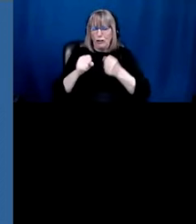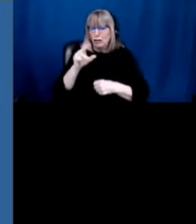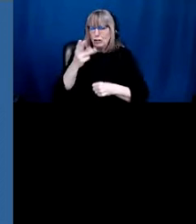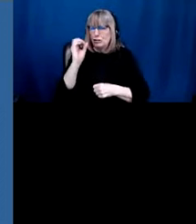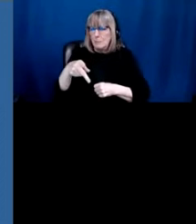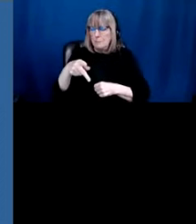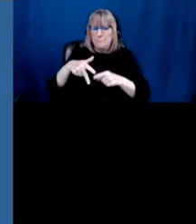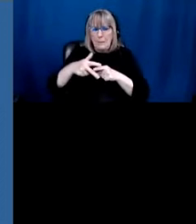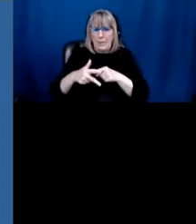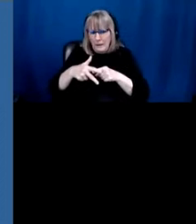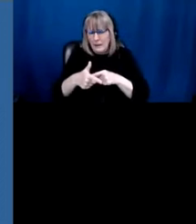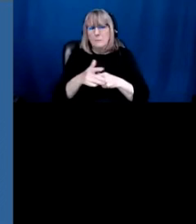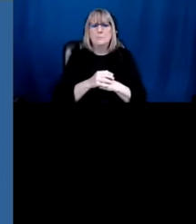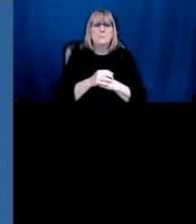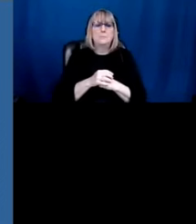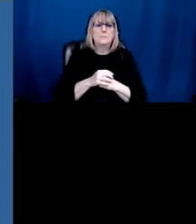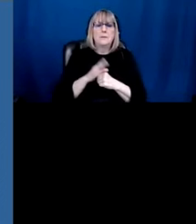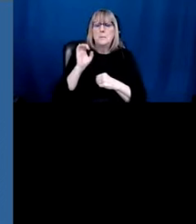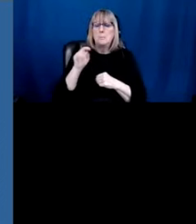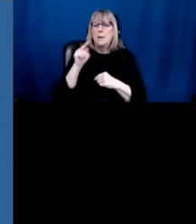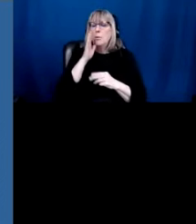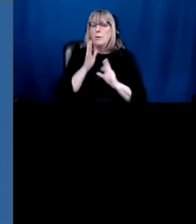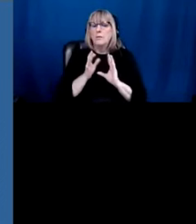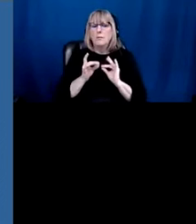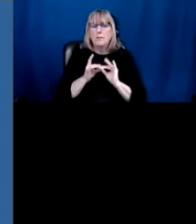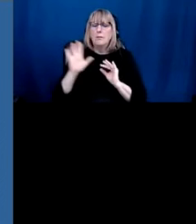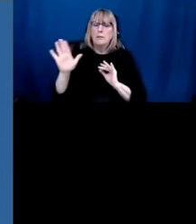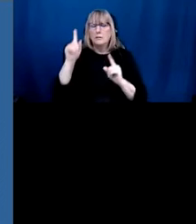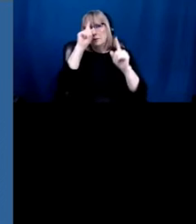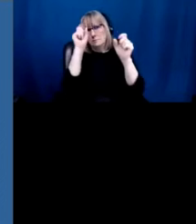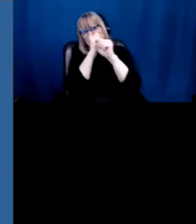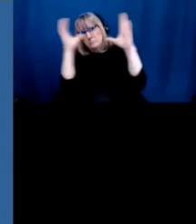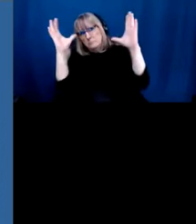historia de este edificio. Este edificio